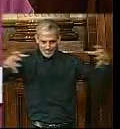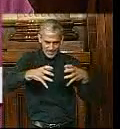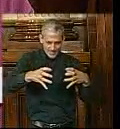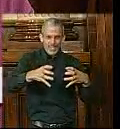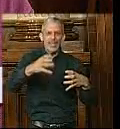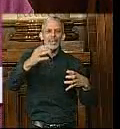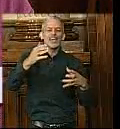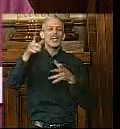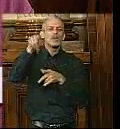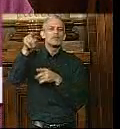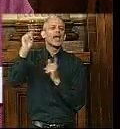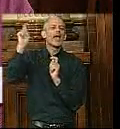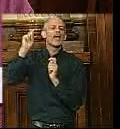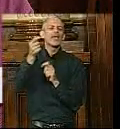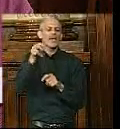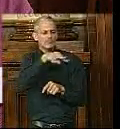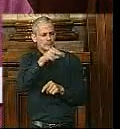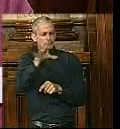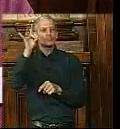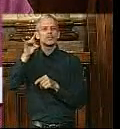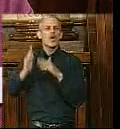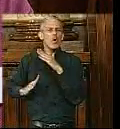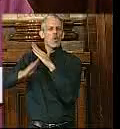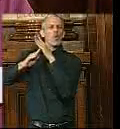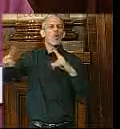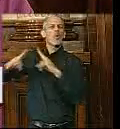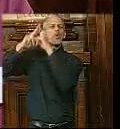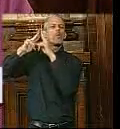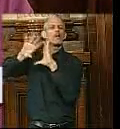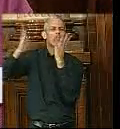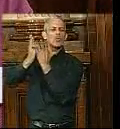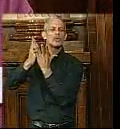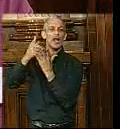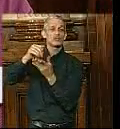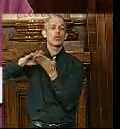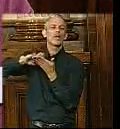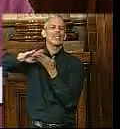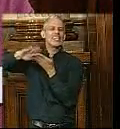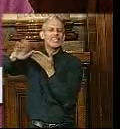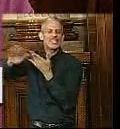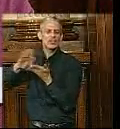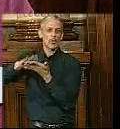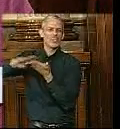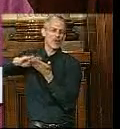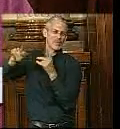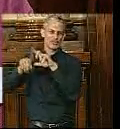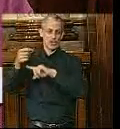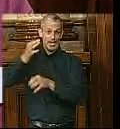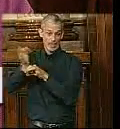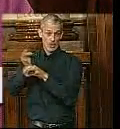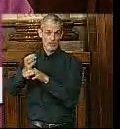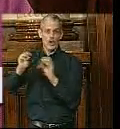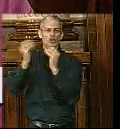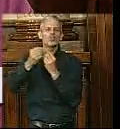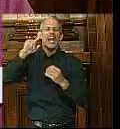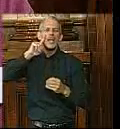seleccionados por la Cumbre Mundial de Innovación en Educación, entre más o menos